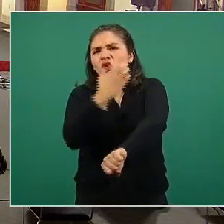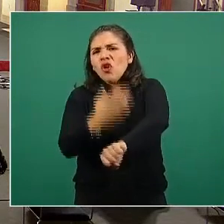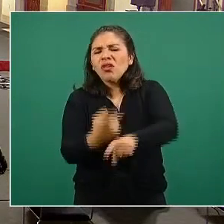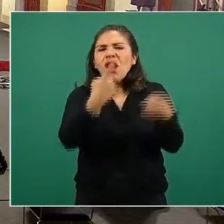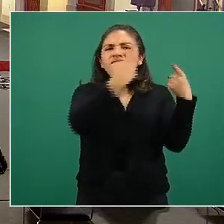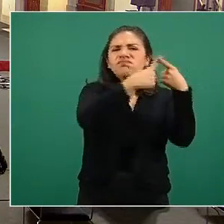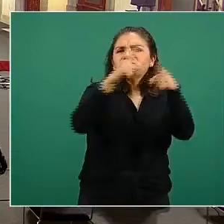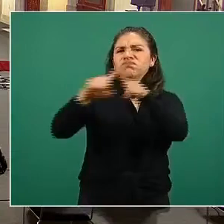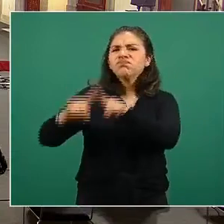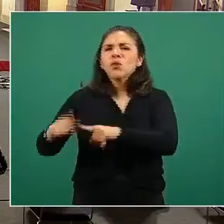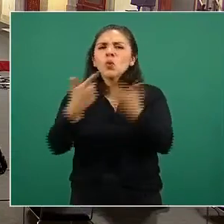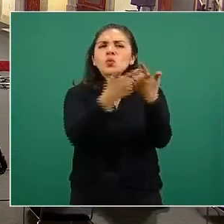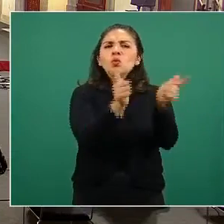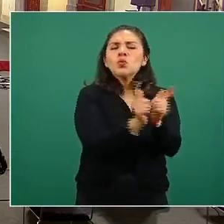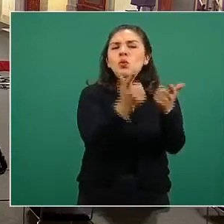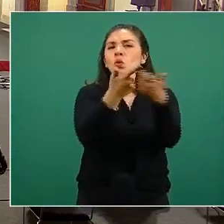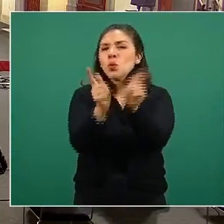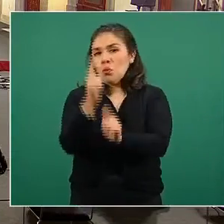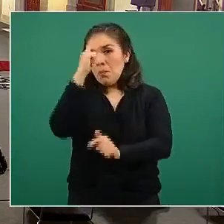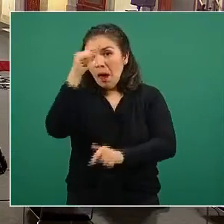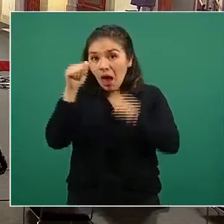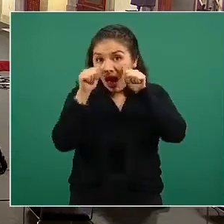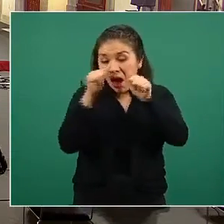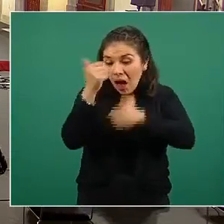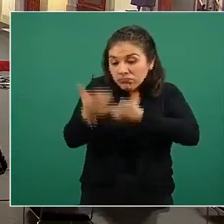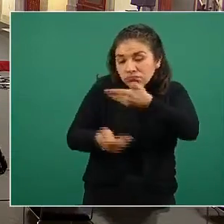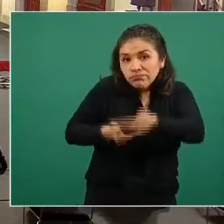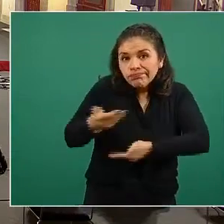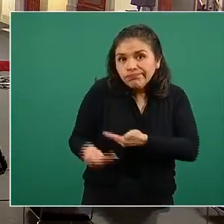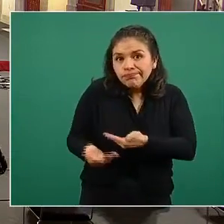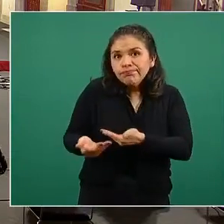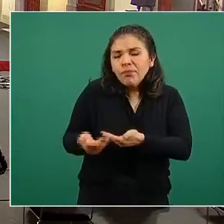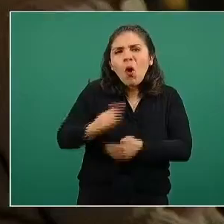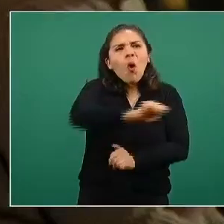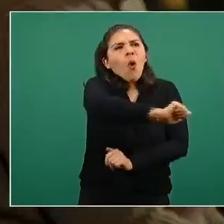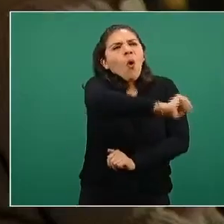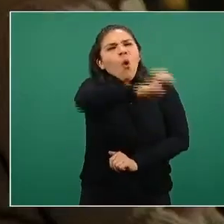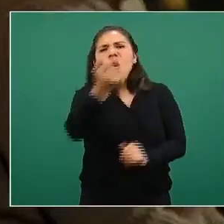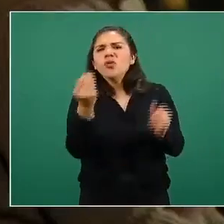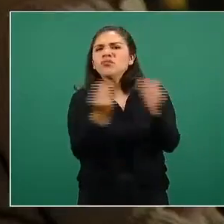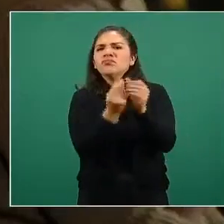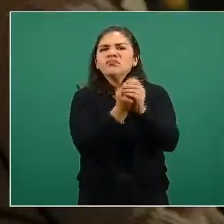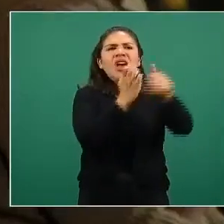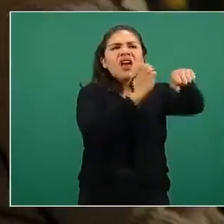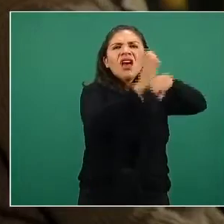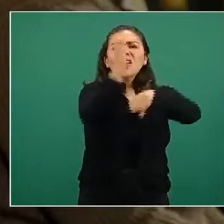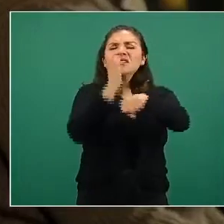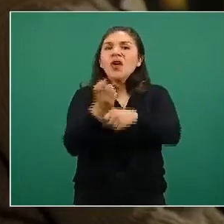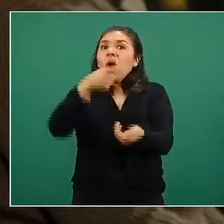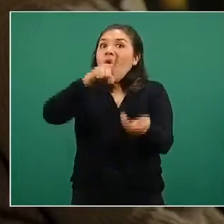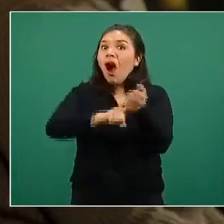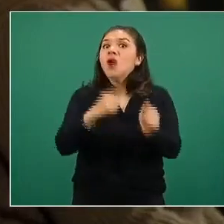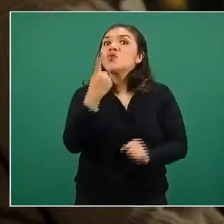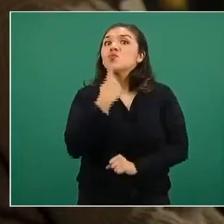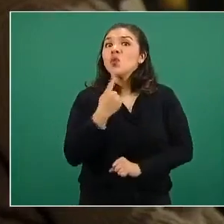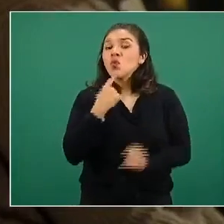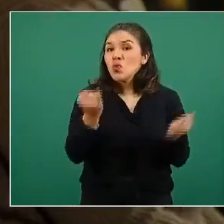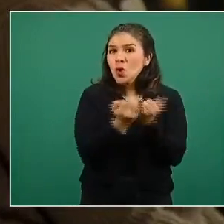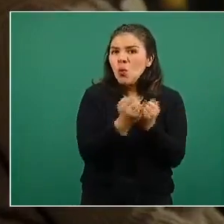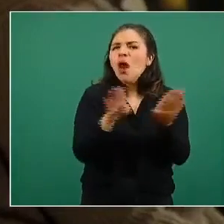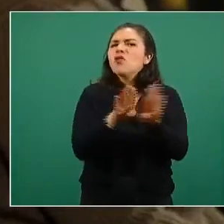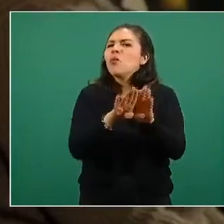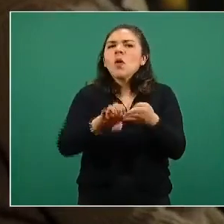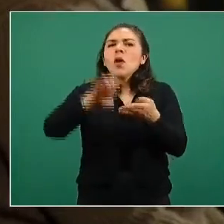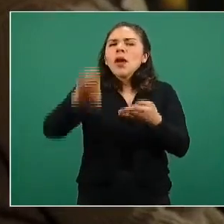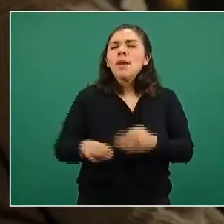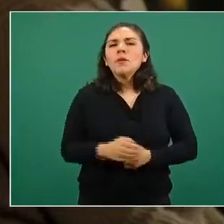diferentes sectores de servicios o de otros rubros en los estados que están en rojo? Está el caso